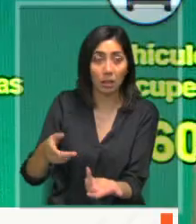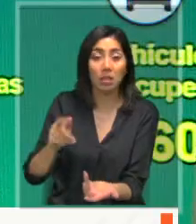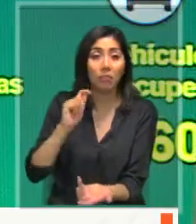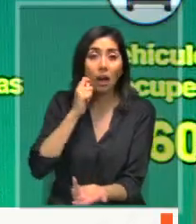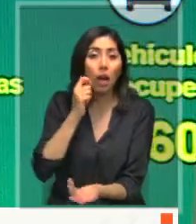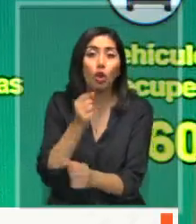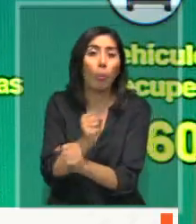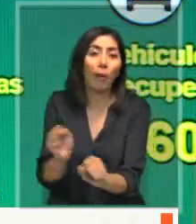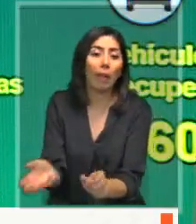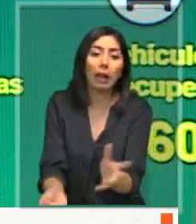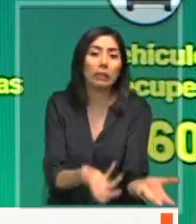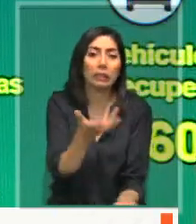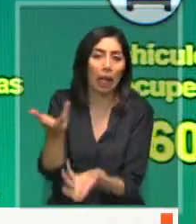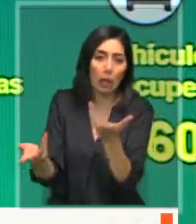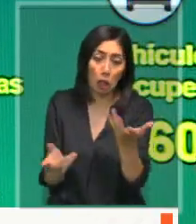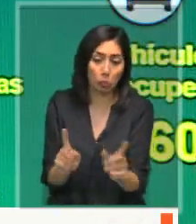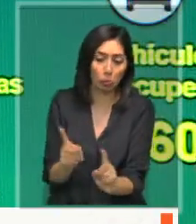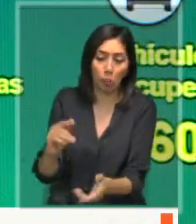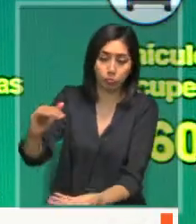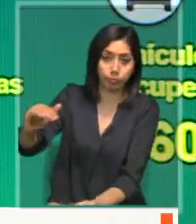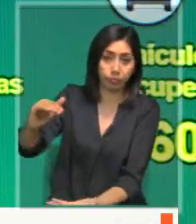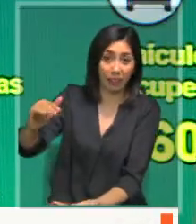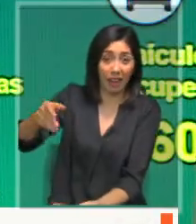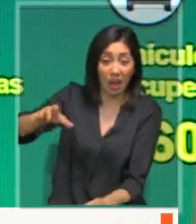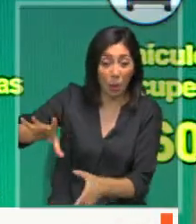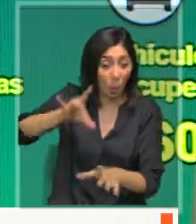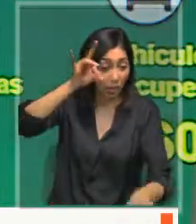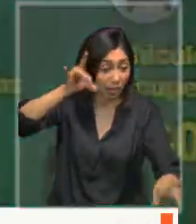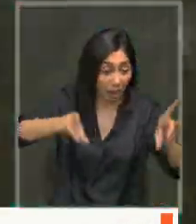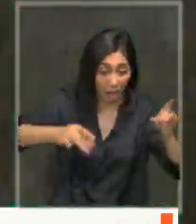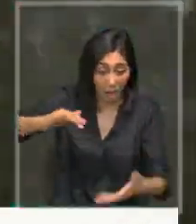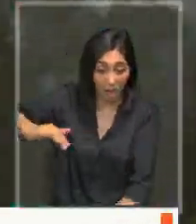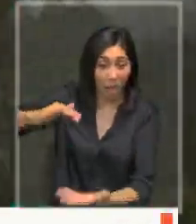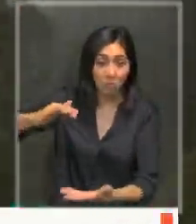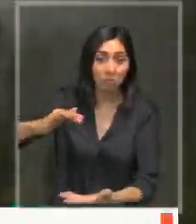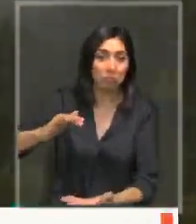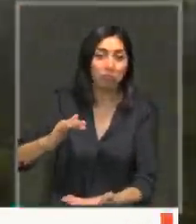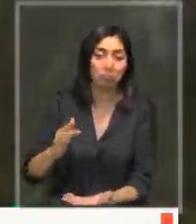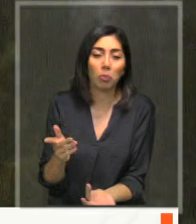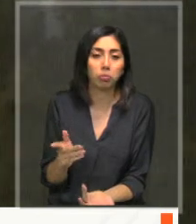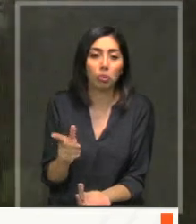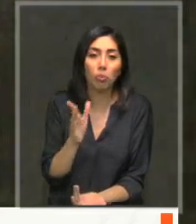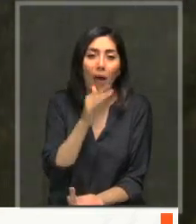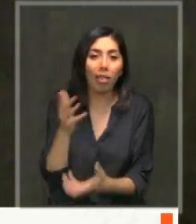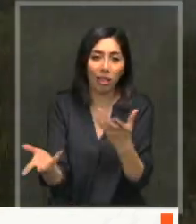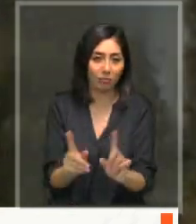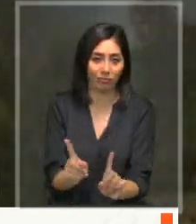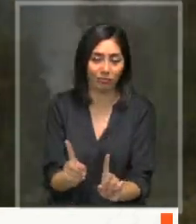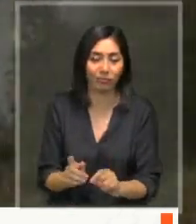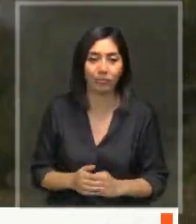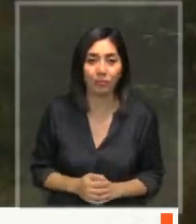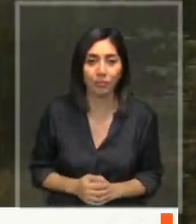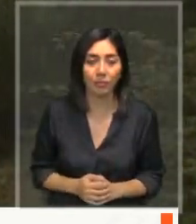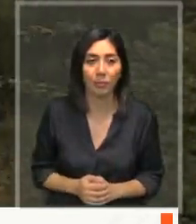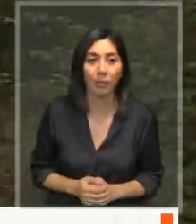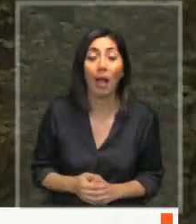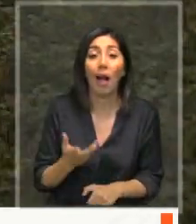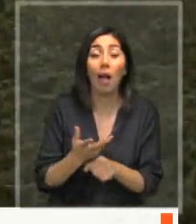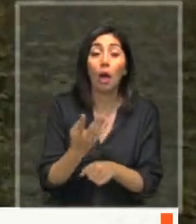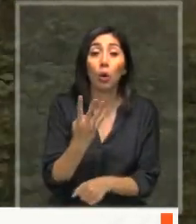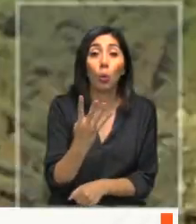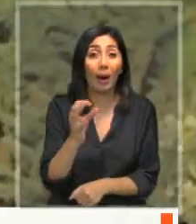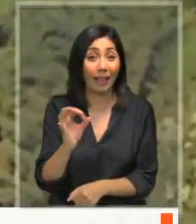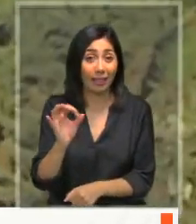que se genere la combustión cuando se esparce en algún terreno. En el contexto de los incendios forestales, 40 personas han